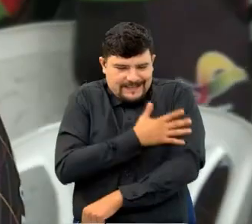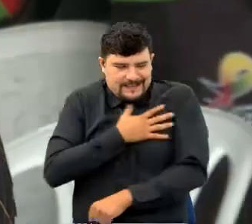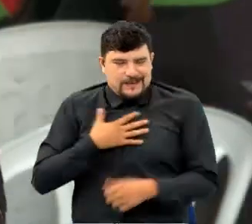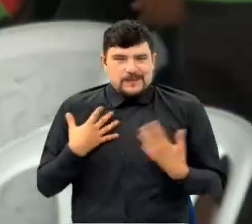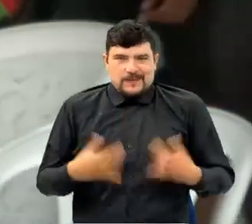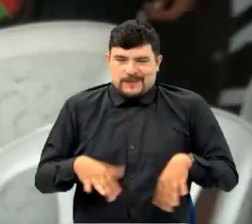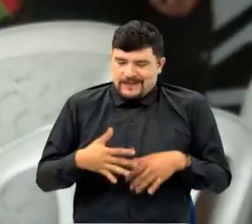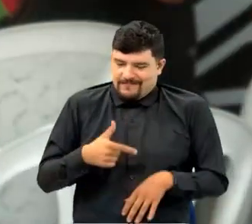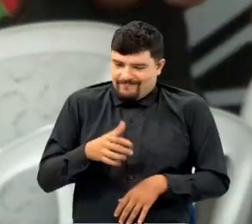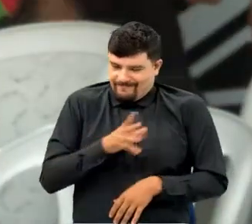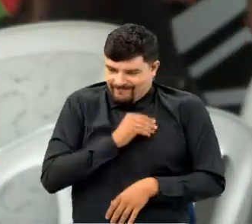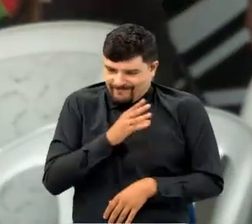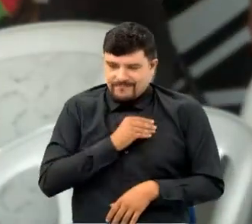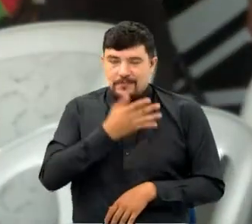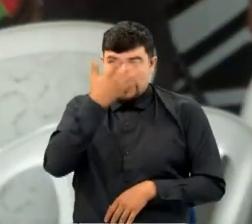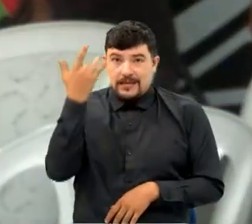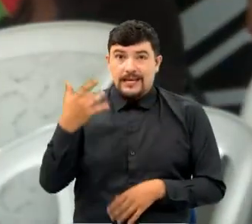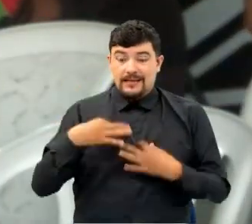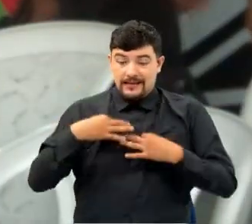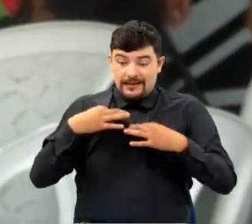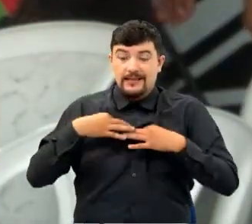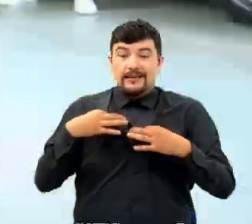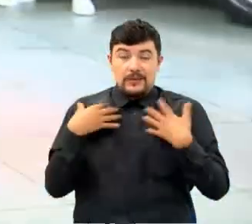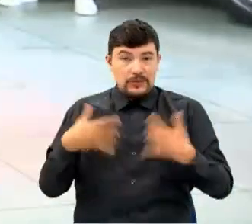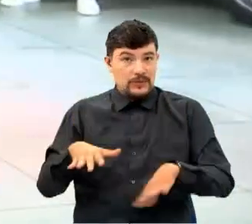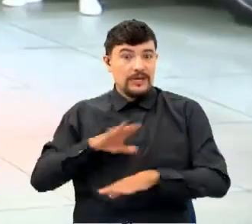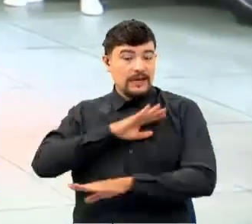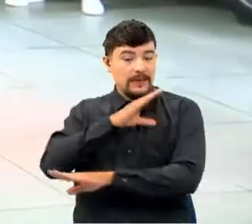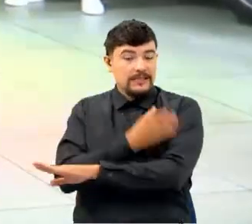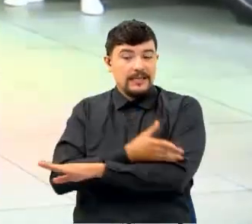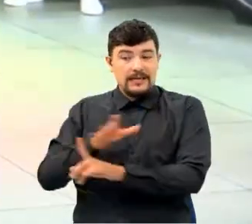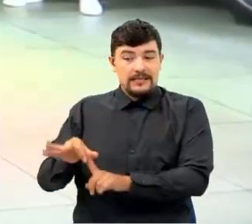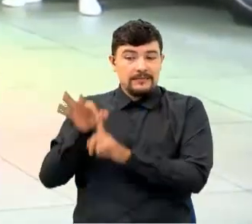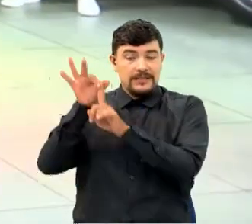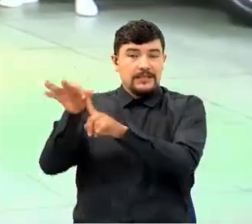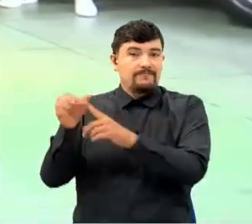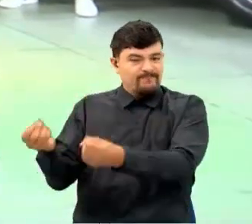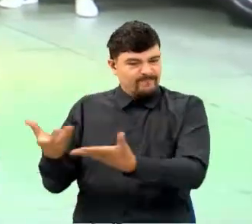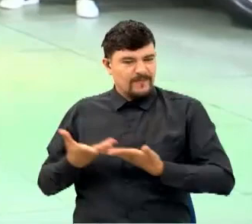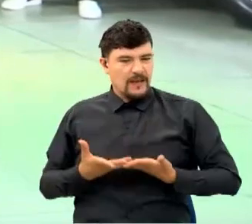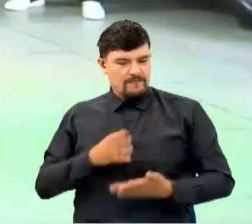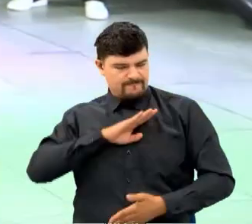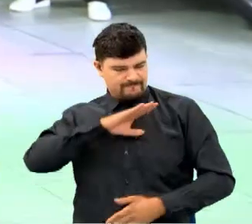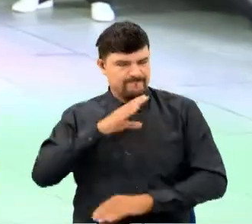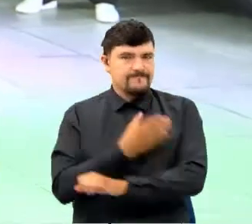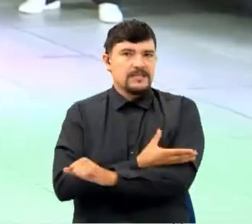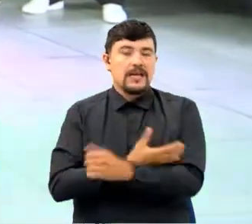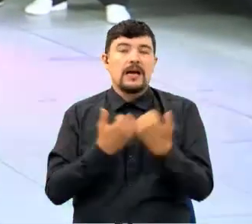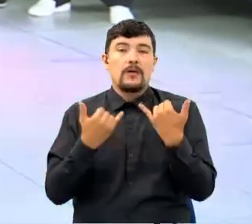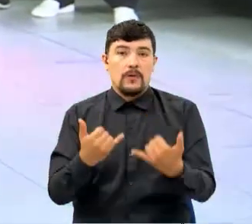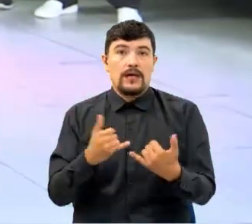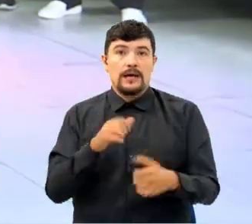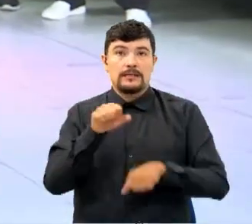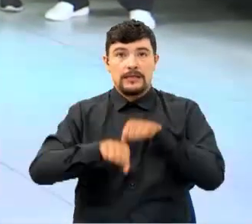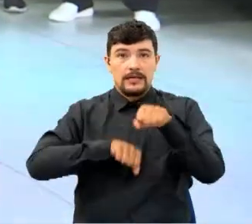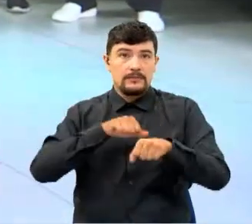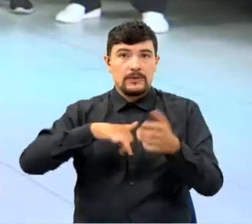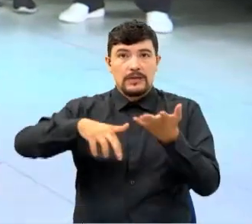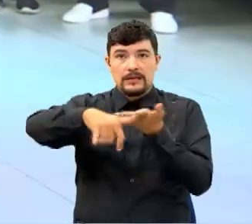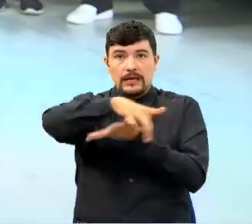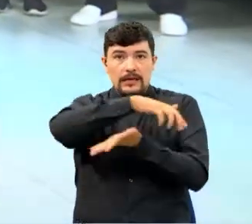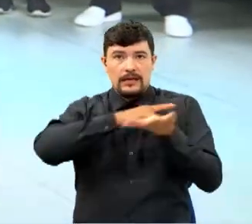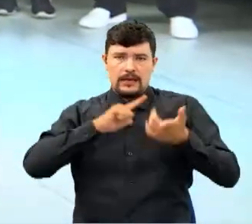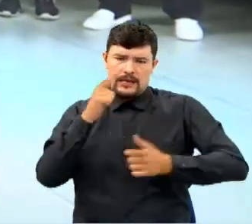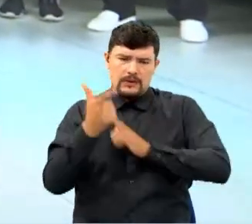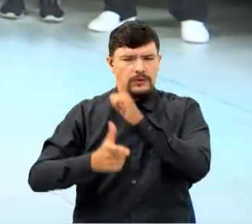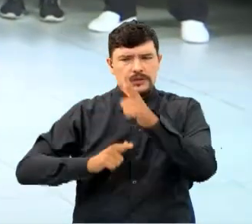porque esta camiseta da un poder muy especial. Será una nueva cosecha del ciclismo santandereano y estará encargada de batallar